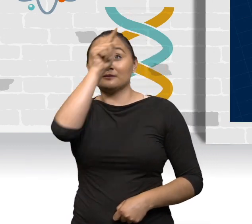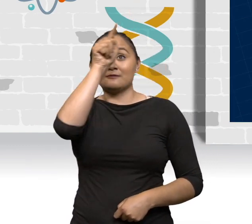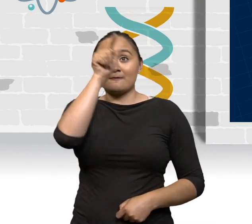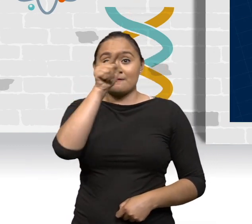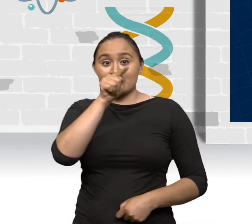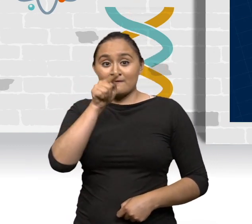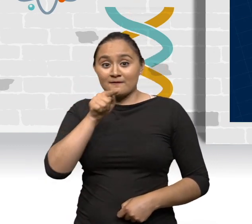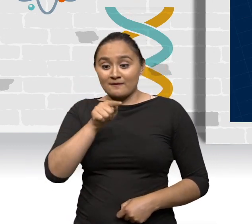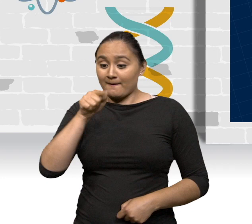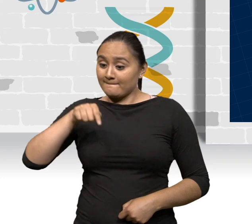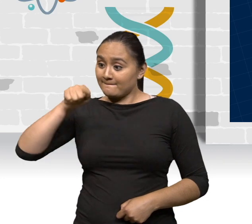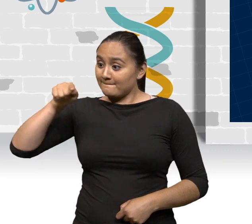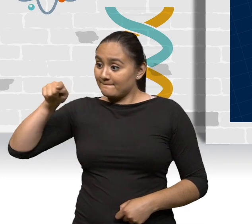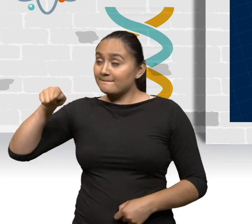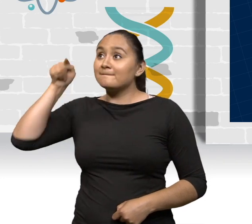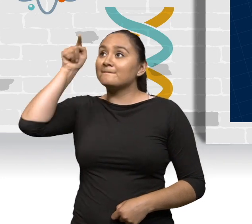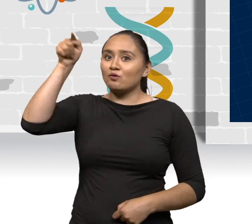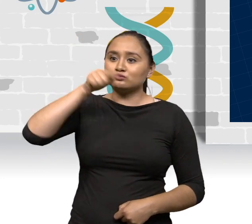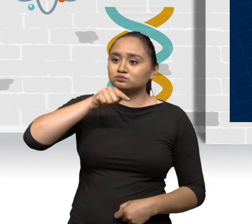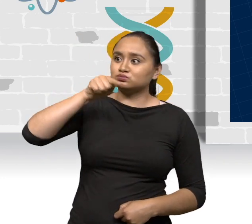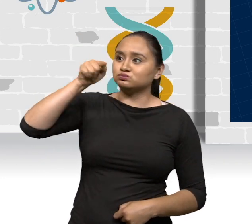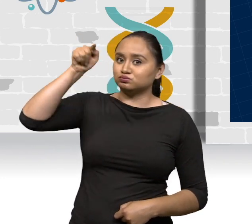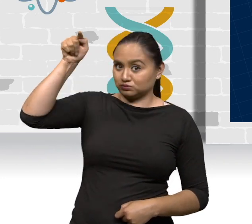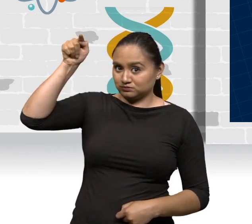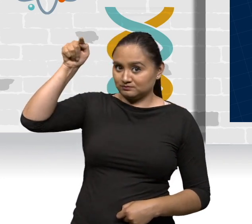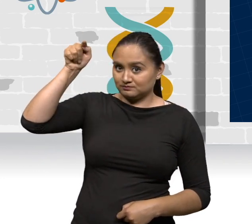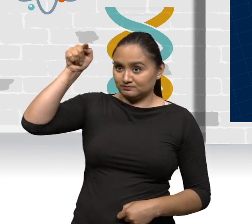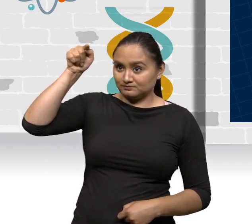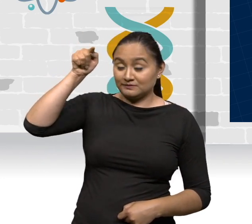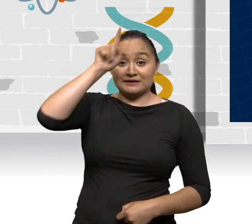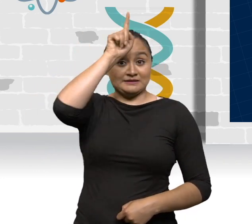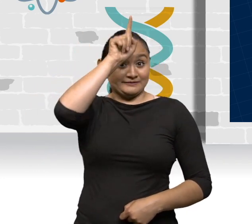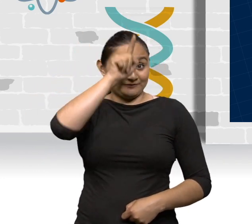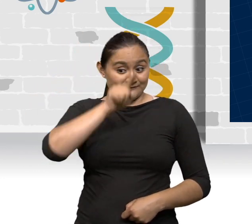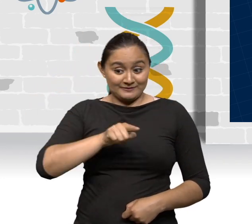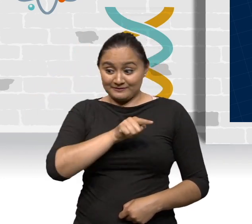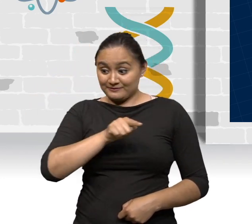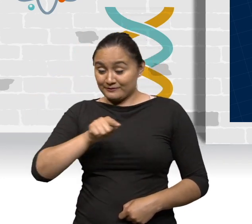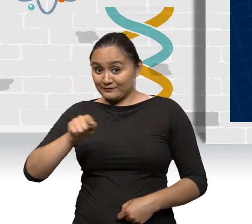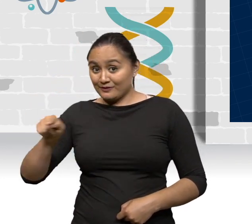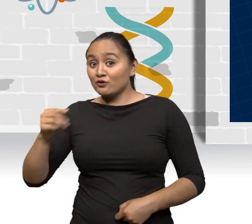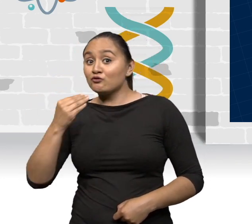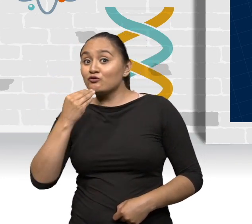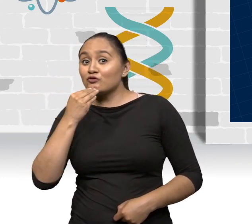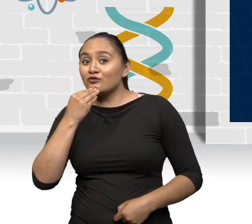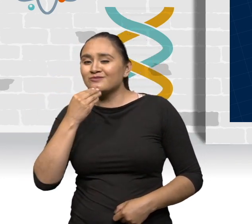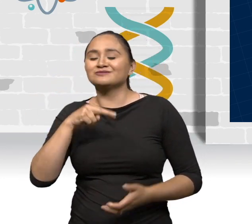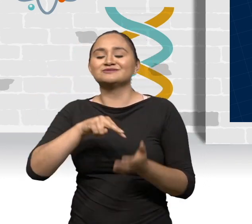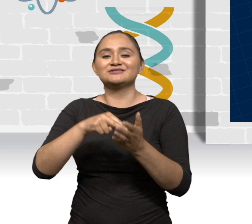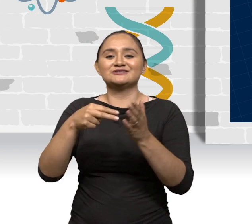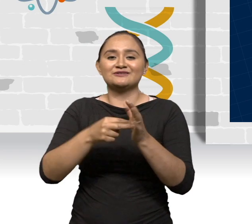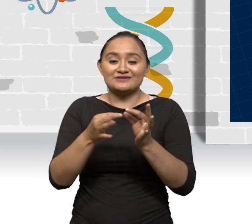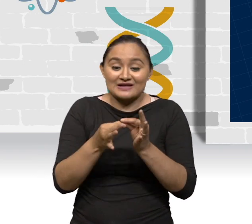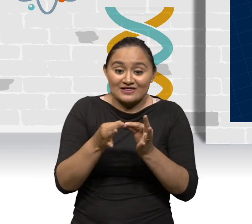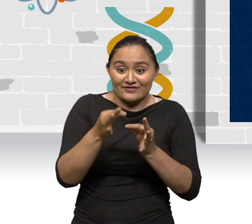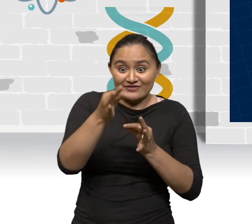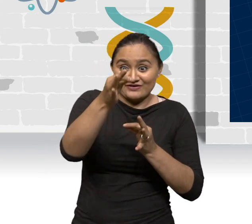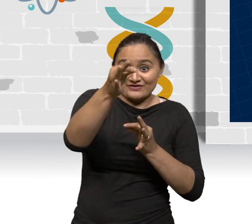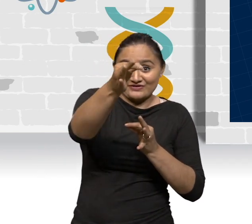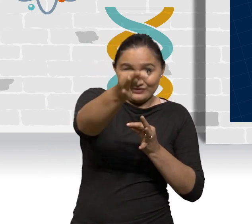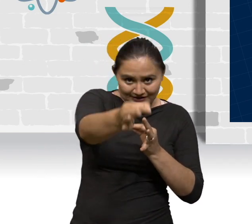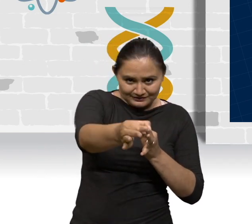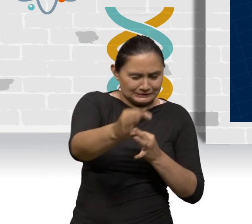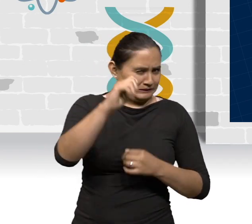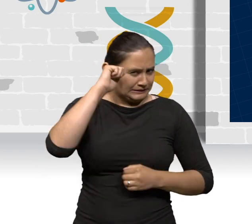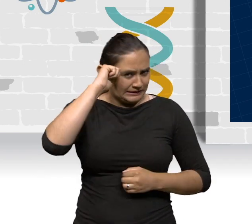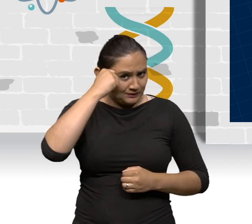un vector, que las coordenadas en el eje X y el eje Y son las distancias desde el